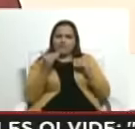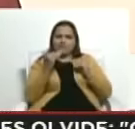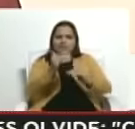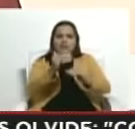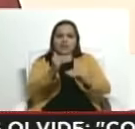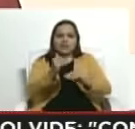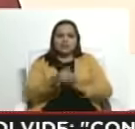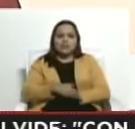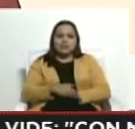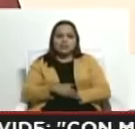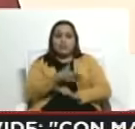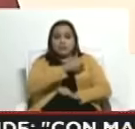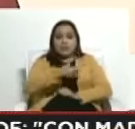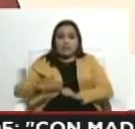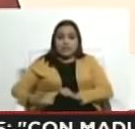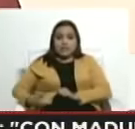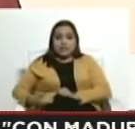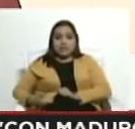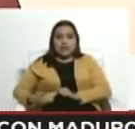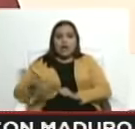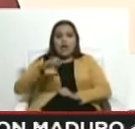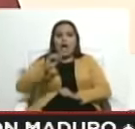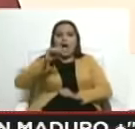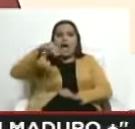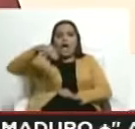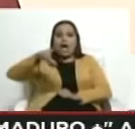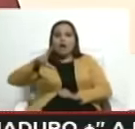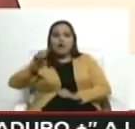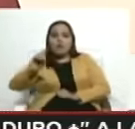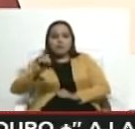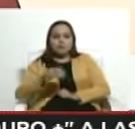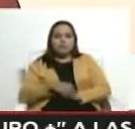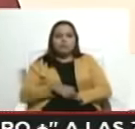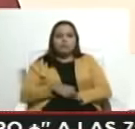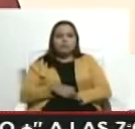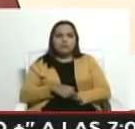del presidente Anglo, de López Obrador,